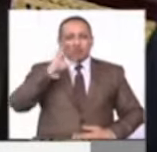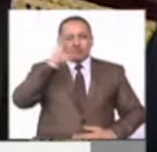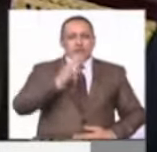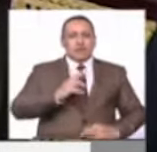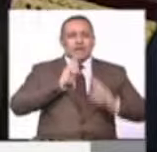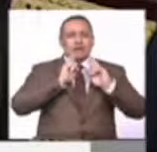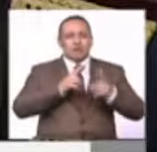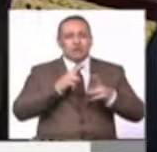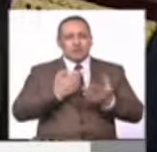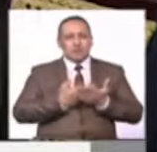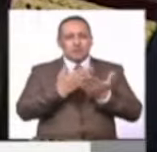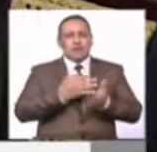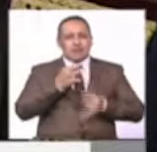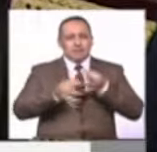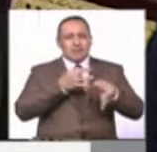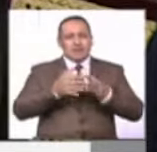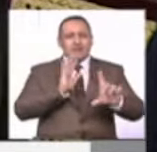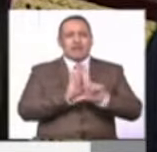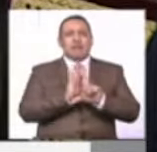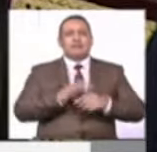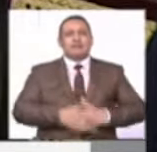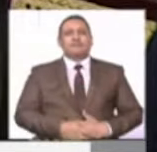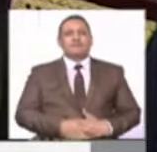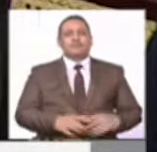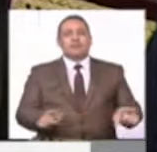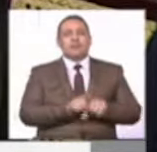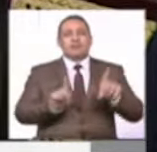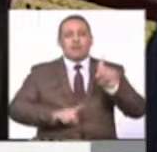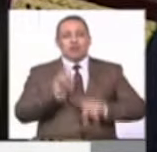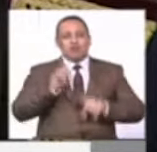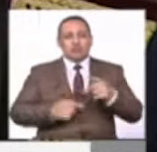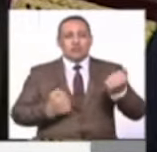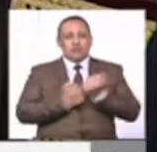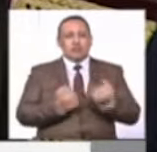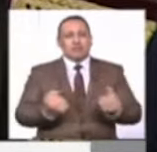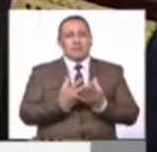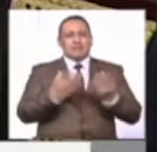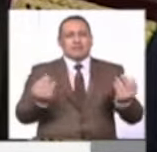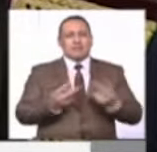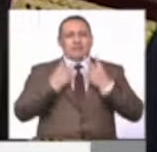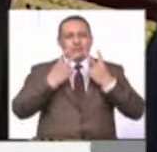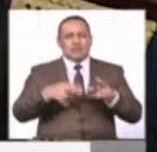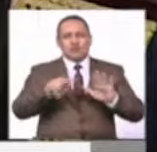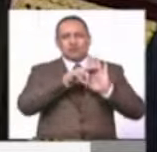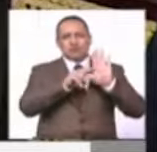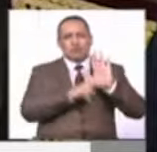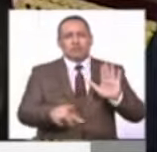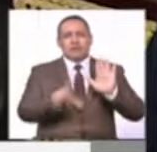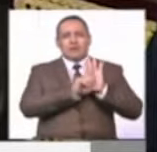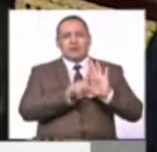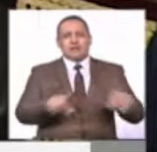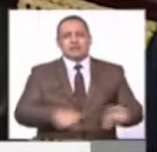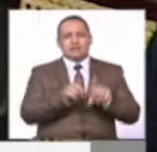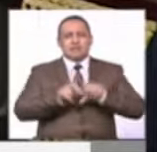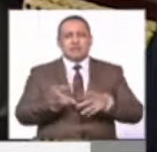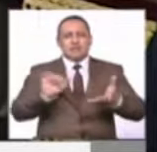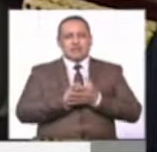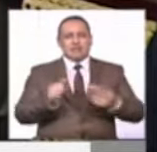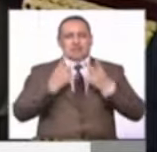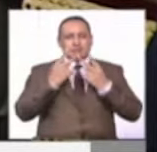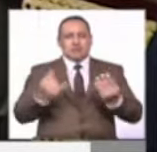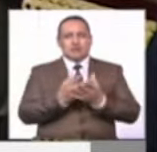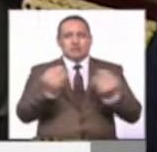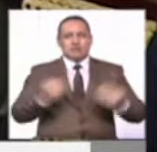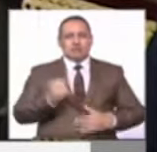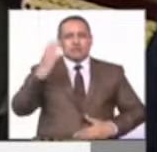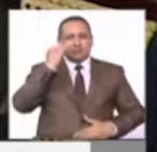problema de interpretación jurídica aquel que se apoya en la mayor cantidad de normas legales en una mayor cantidad de jurisprudencia